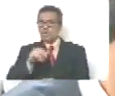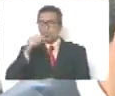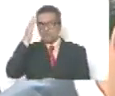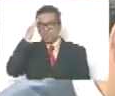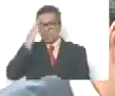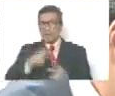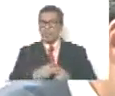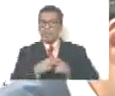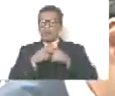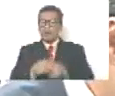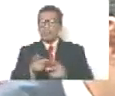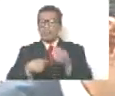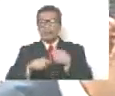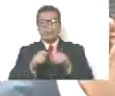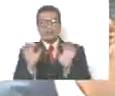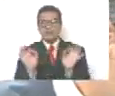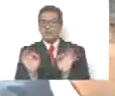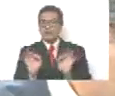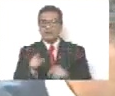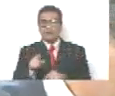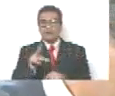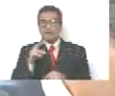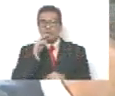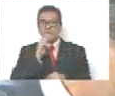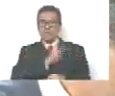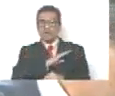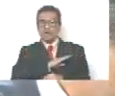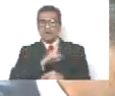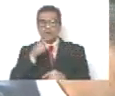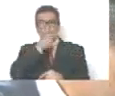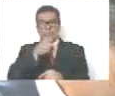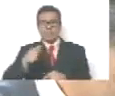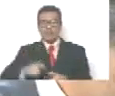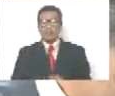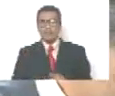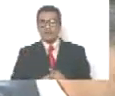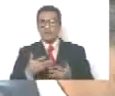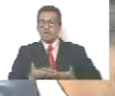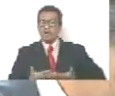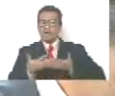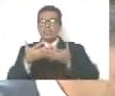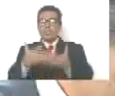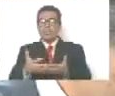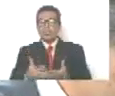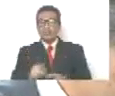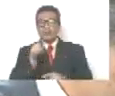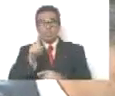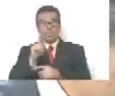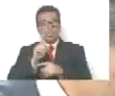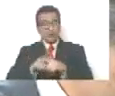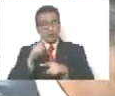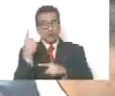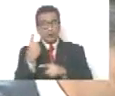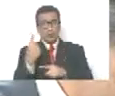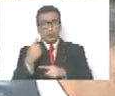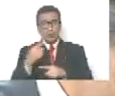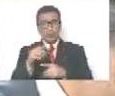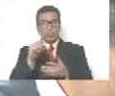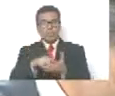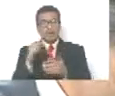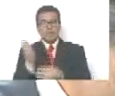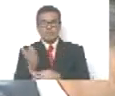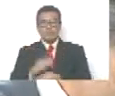vende tampoco. Mi nombre es propiedad de mi pueblo. Se lo he entregado, pero con una condición, que no me lo maltraten. Que